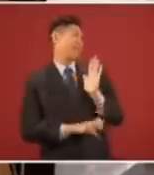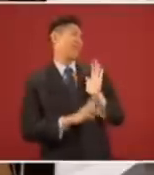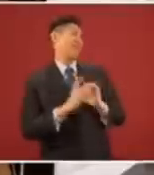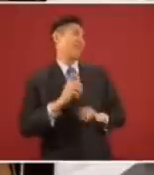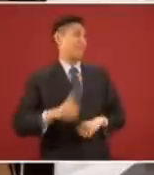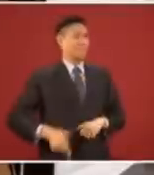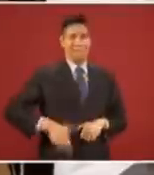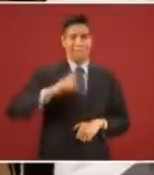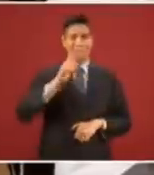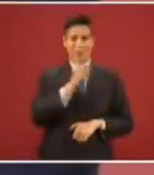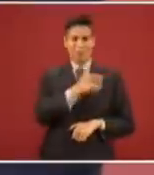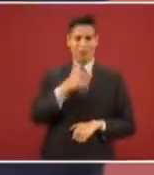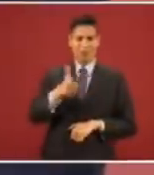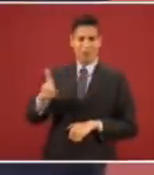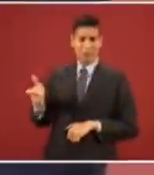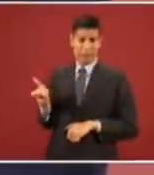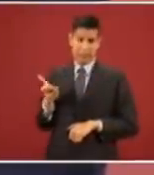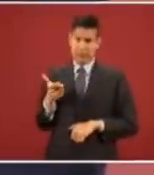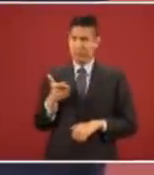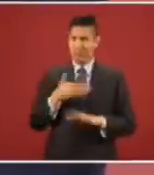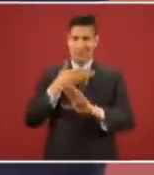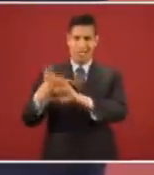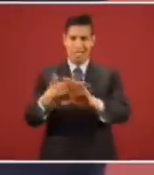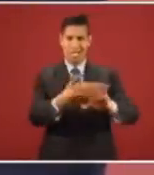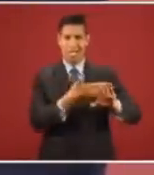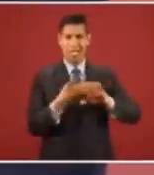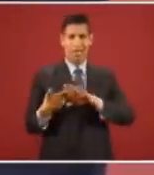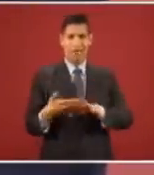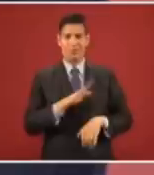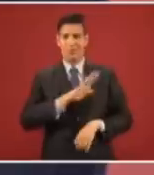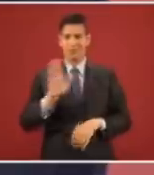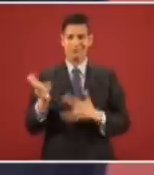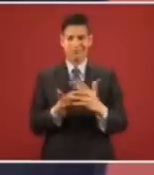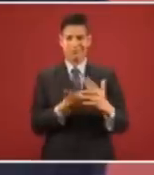estar en sus casas. Ese es otro motivo, pero